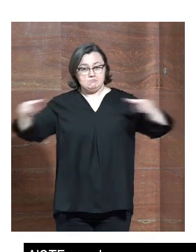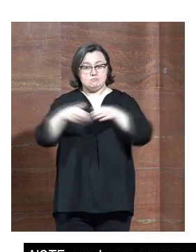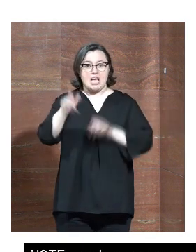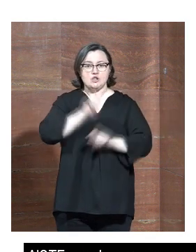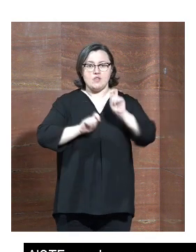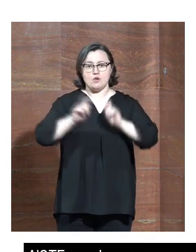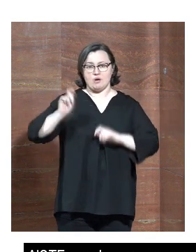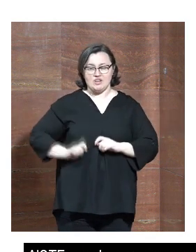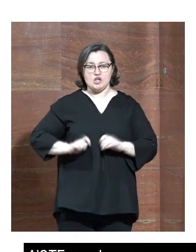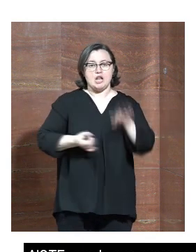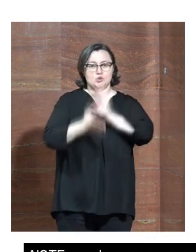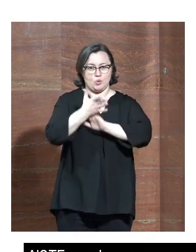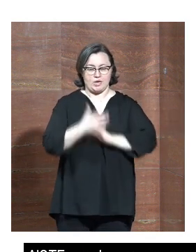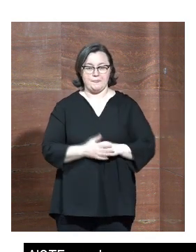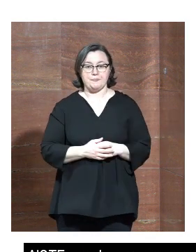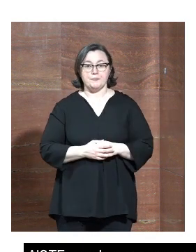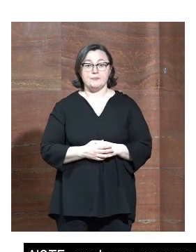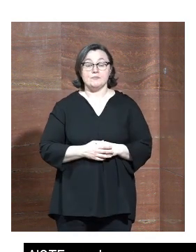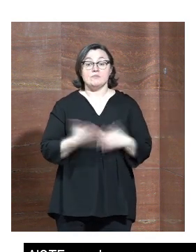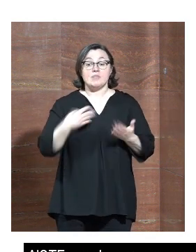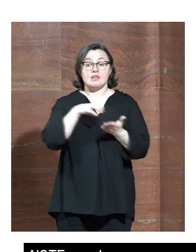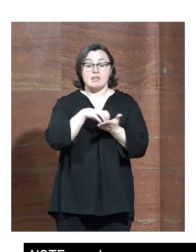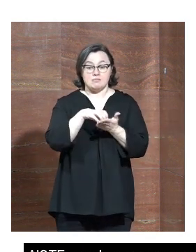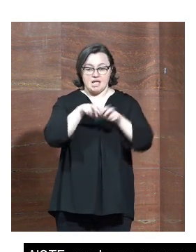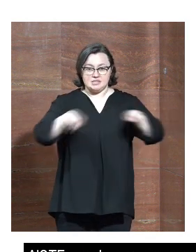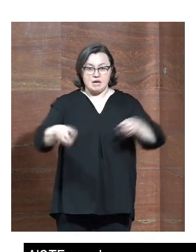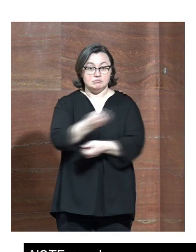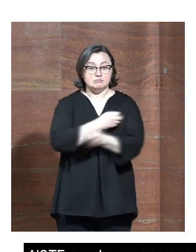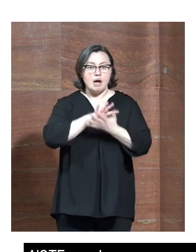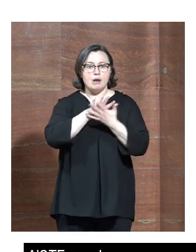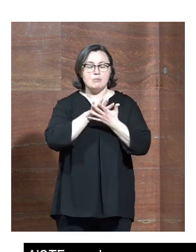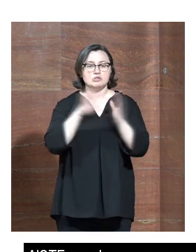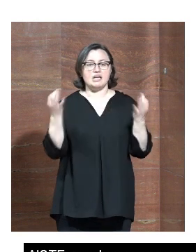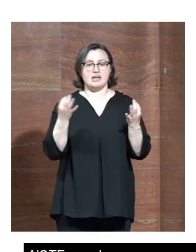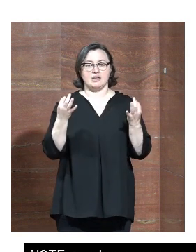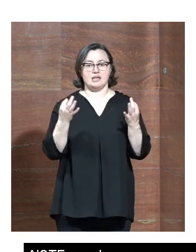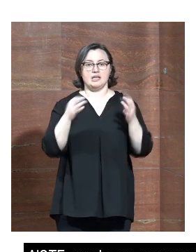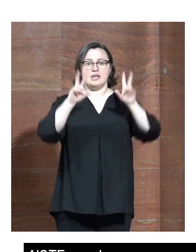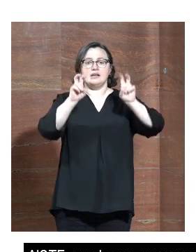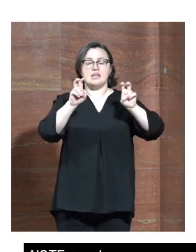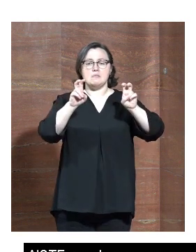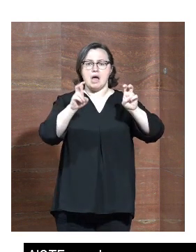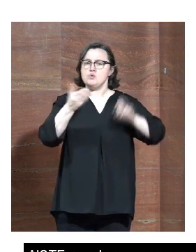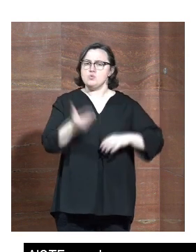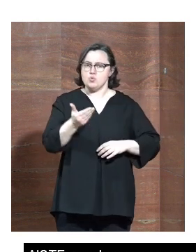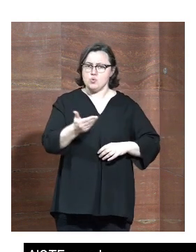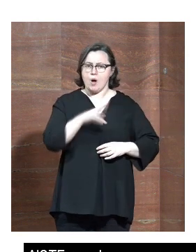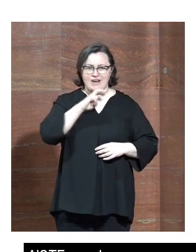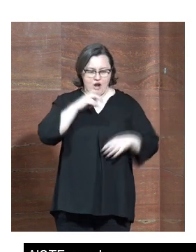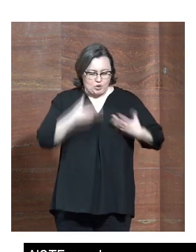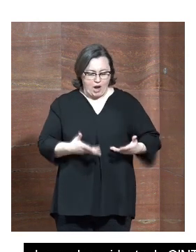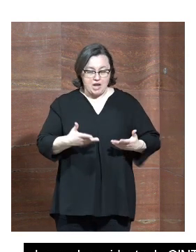individual. La mesa está centrada en una temática muy importante y muy